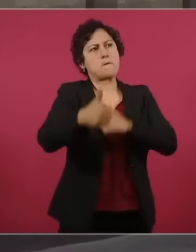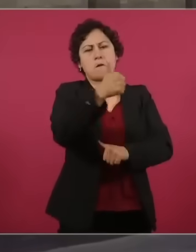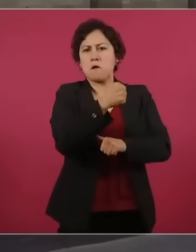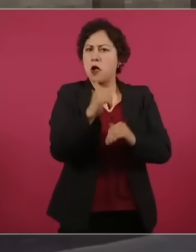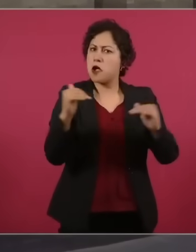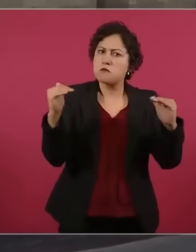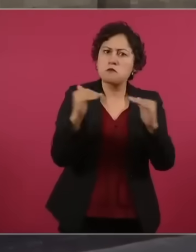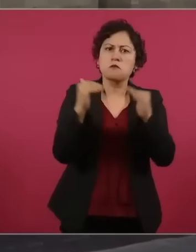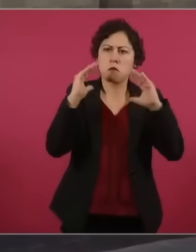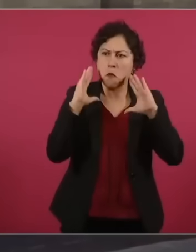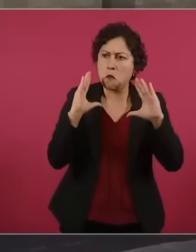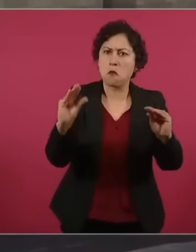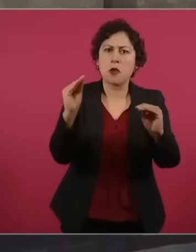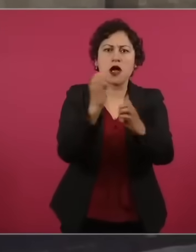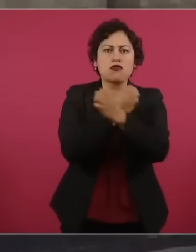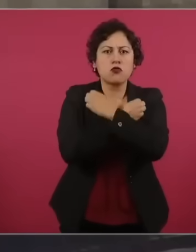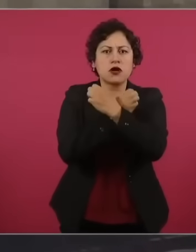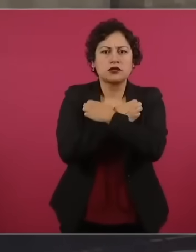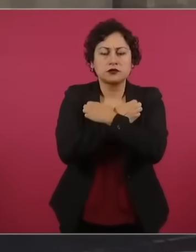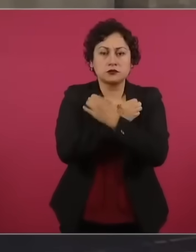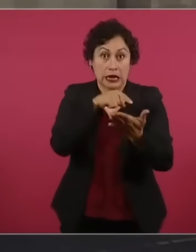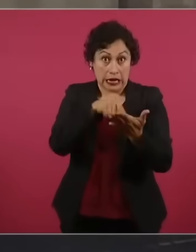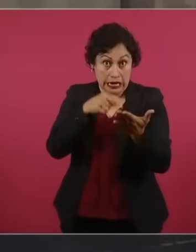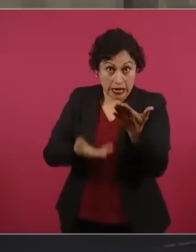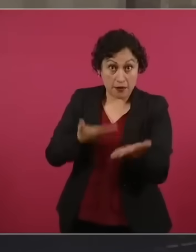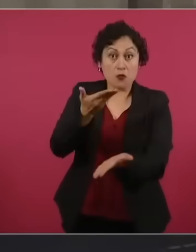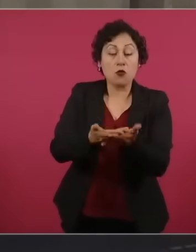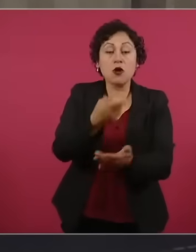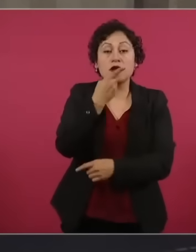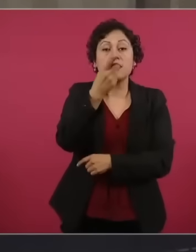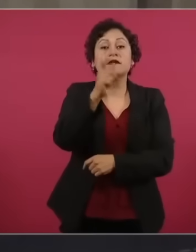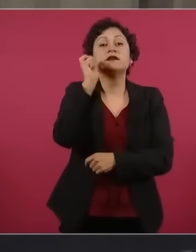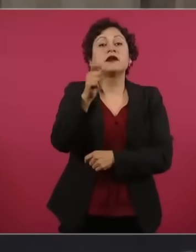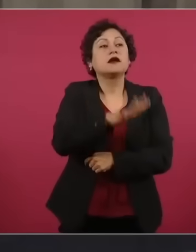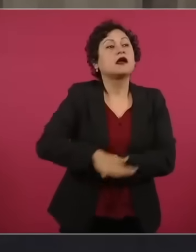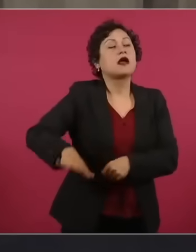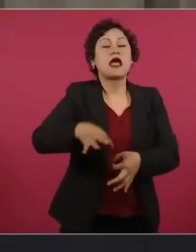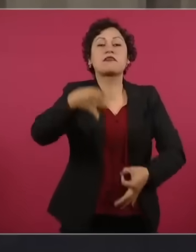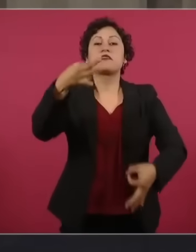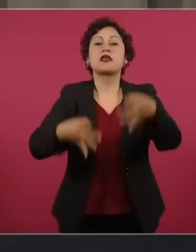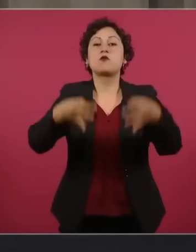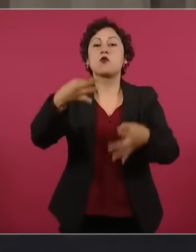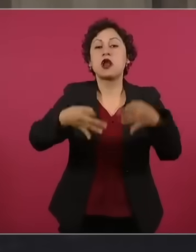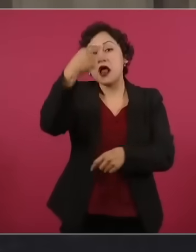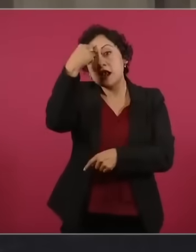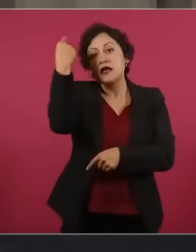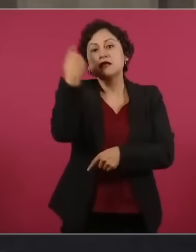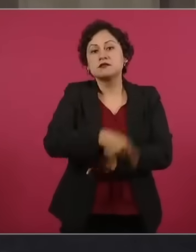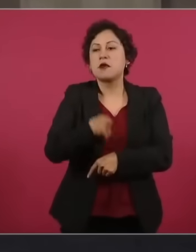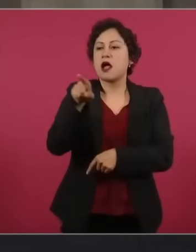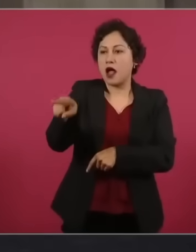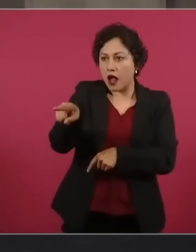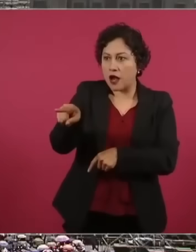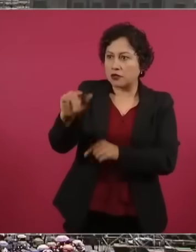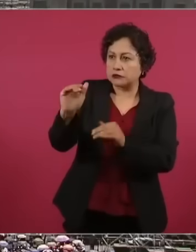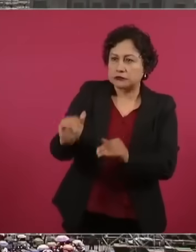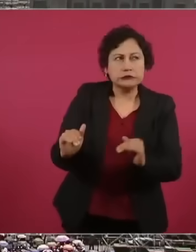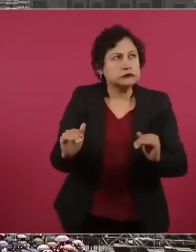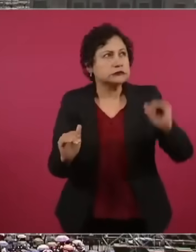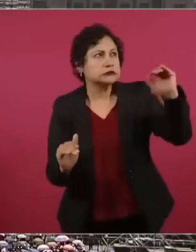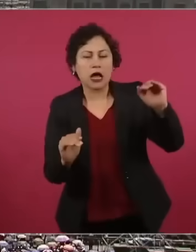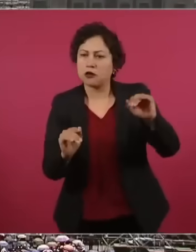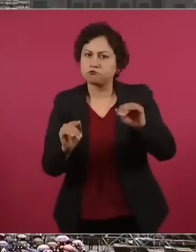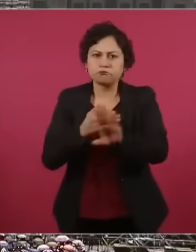tribunales para proteger al débil de los abusos que comete el fuerte.